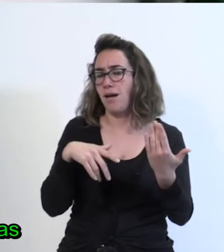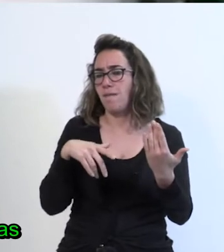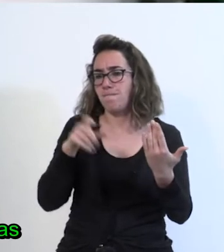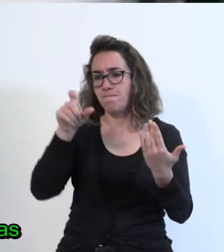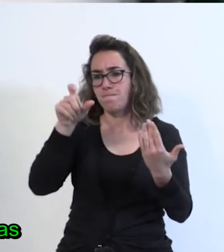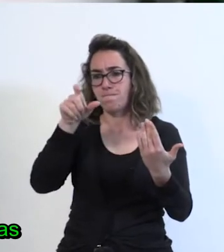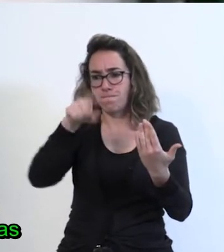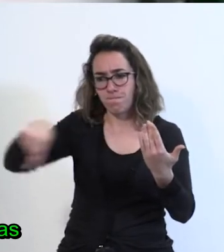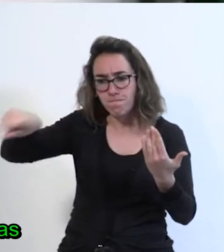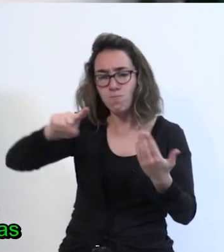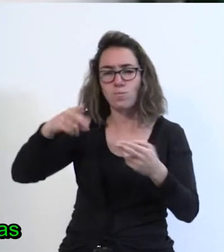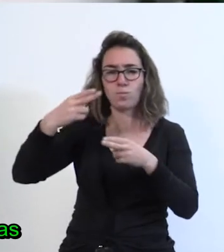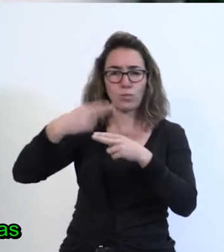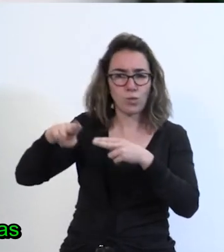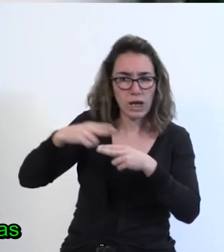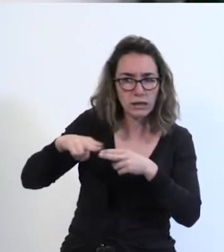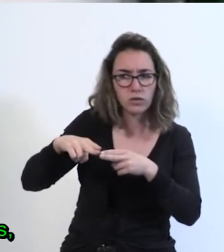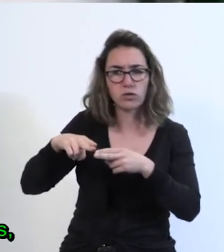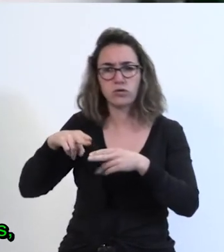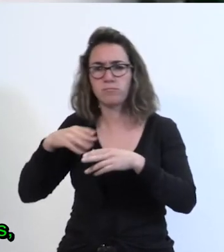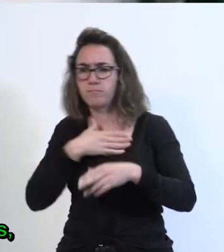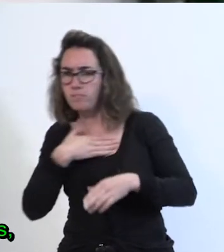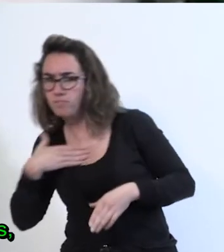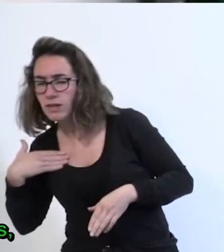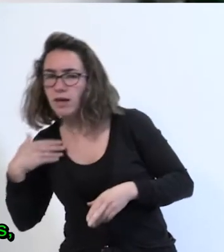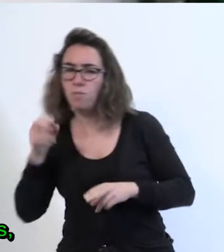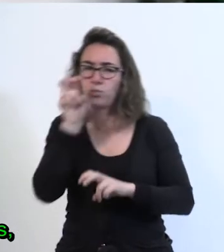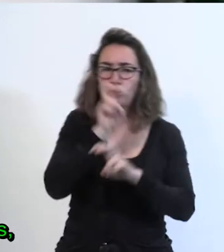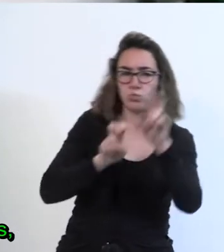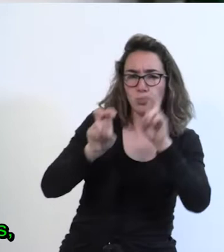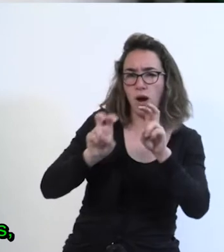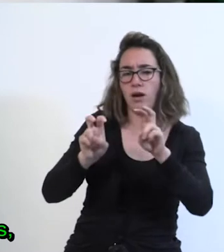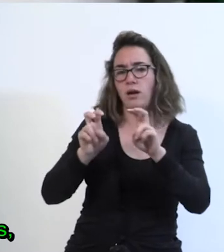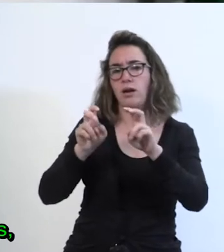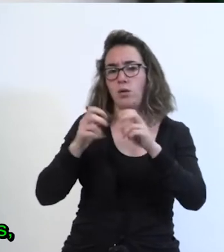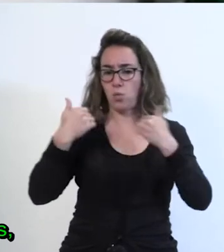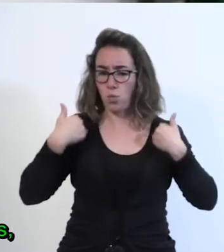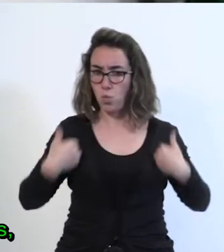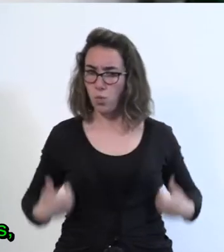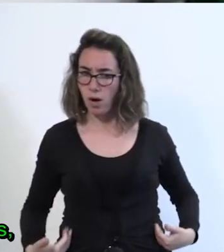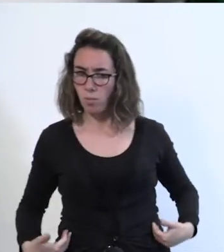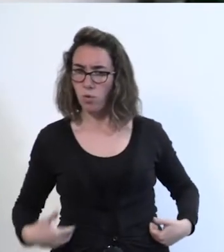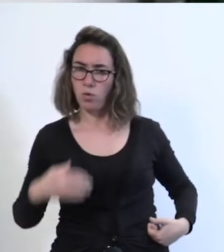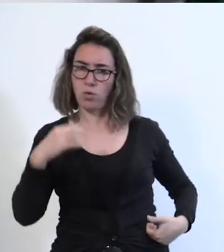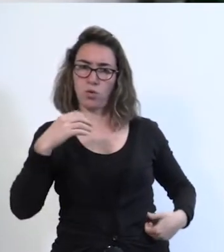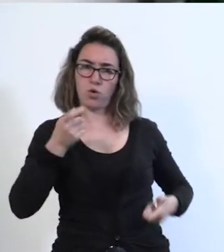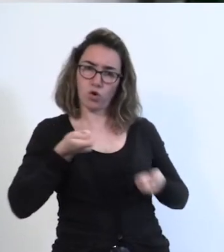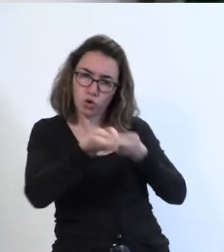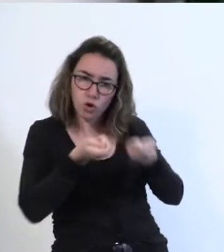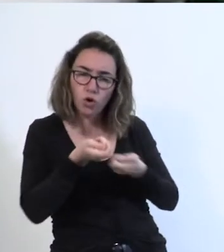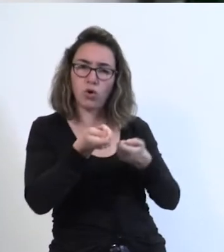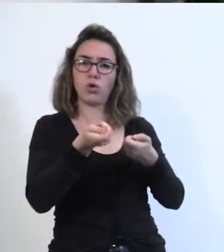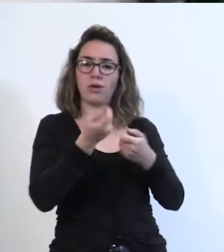estas voluntades y estas tendencias que buscan que mediante el control de los cuerpos, el control